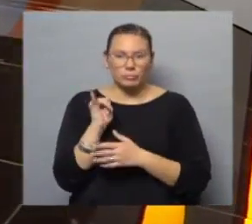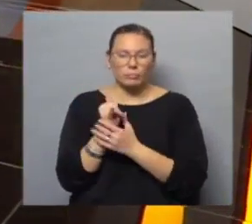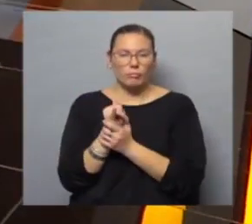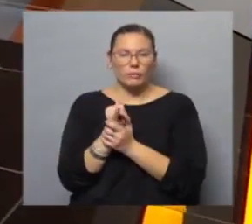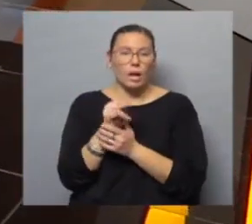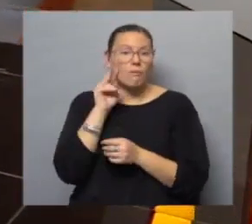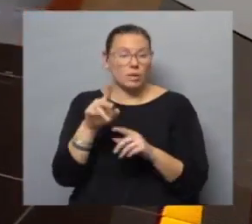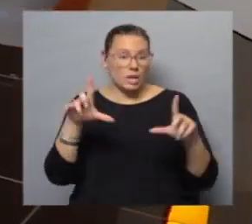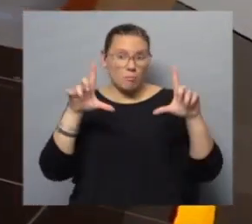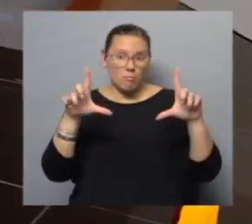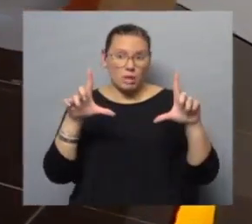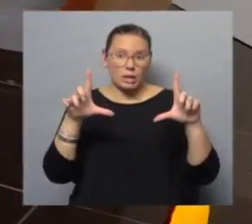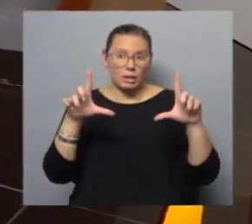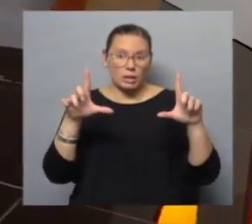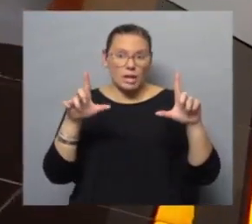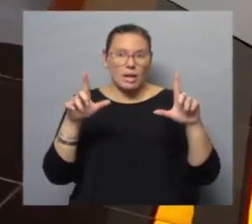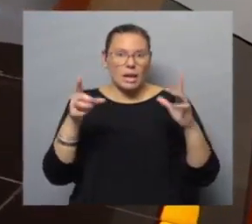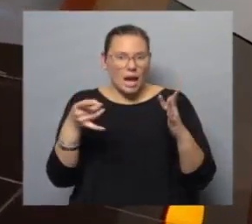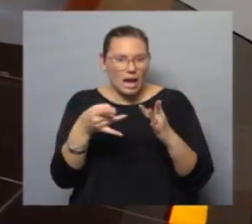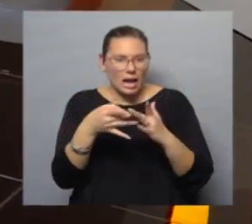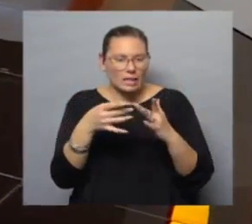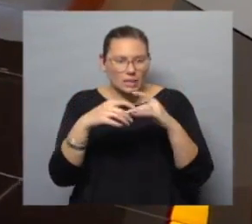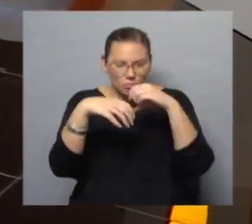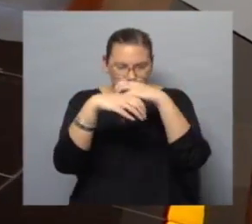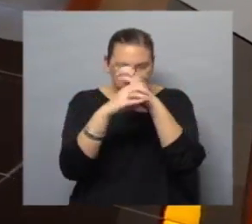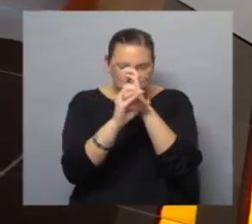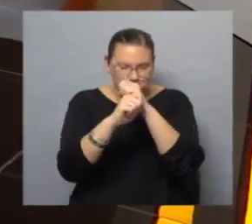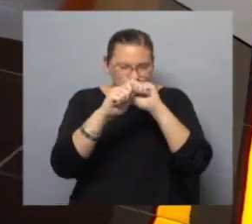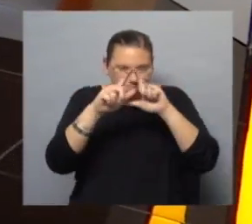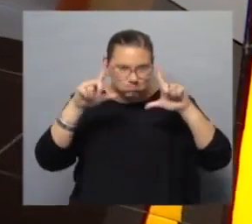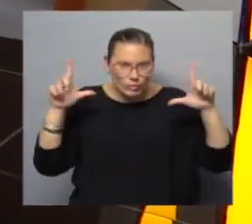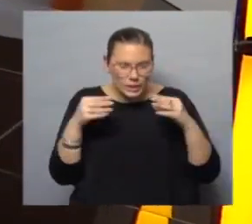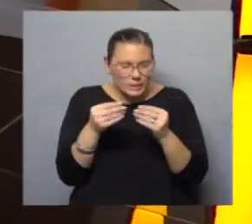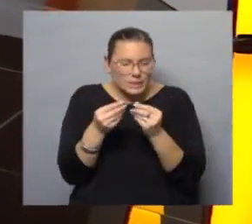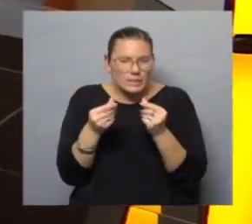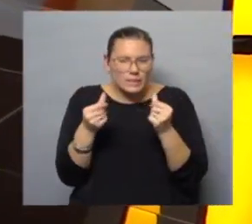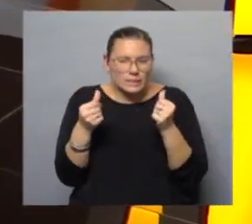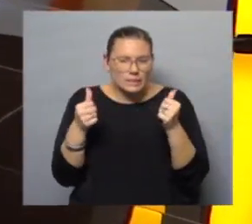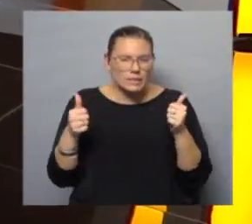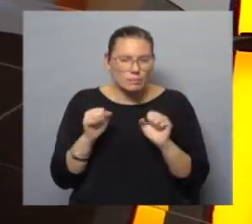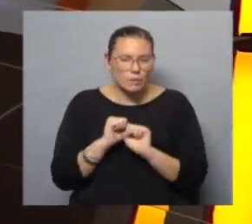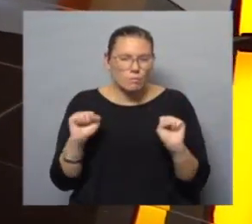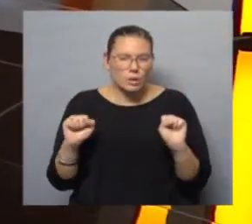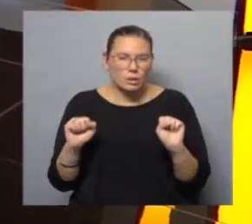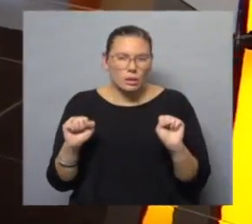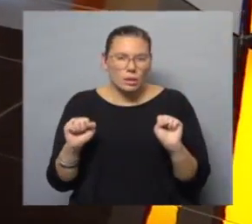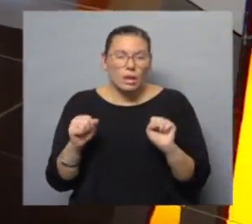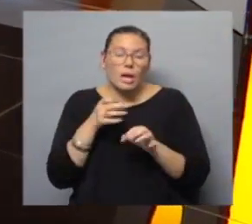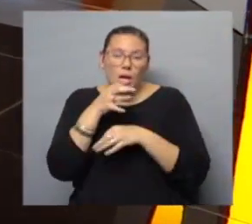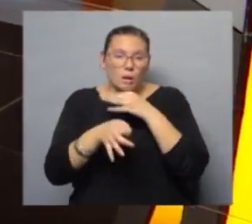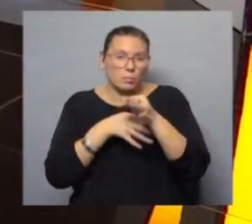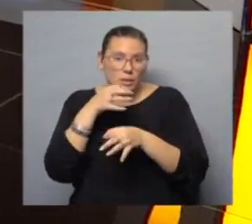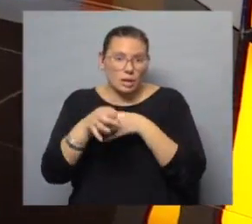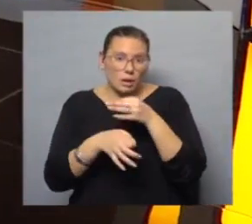Ver esa imagen muestra la capacidad de resolución del telescopio y la sensitividad, digamos, cuán sensible es, como explicaba